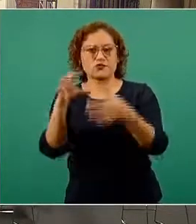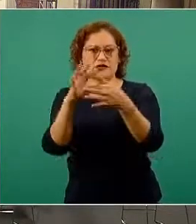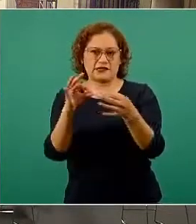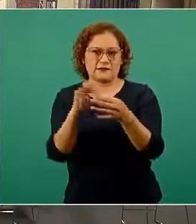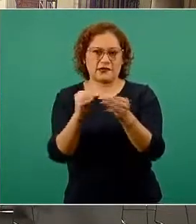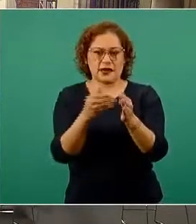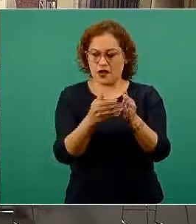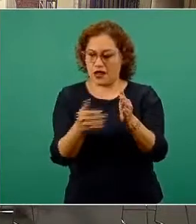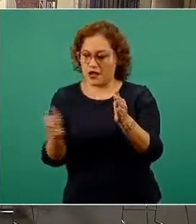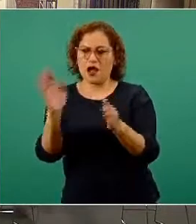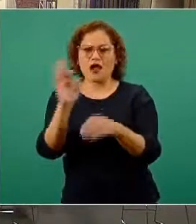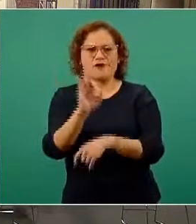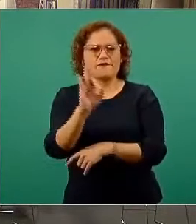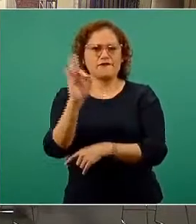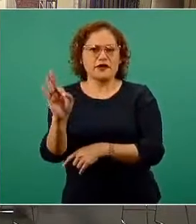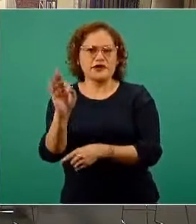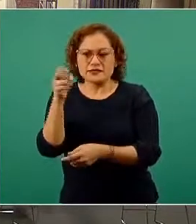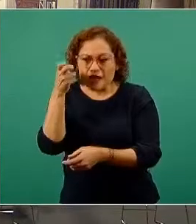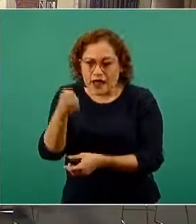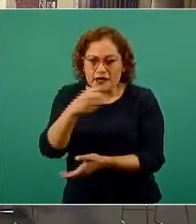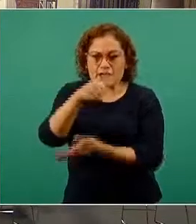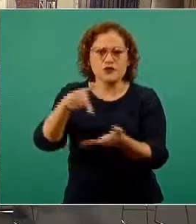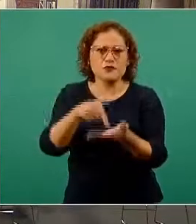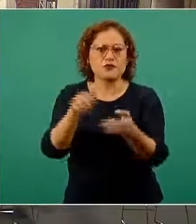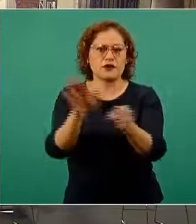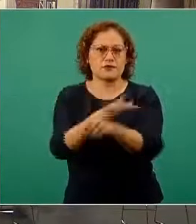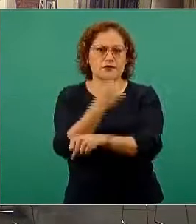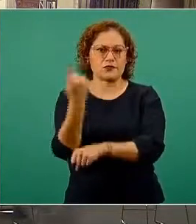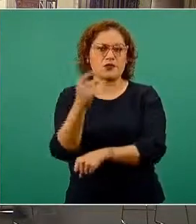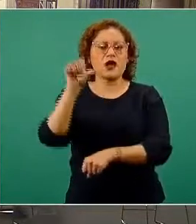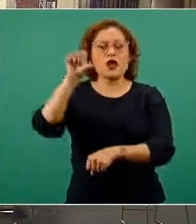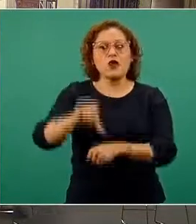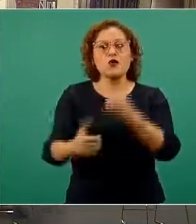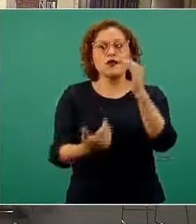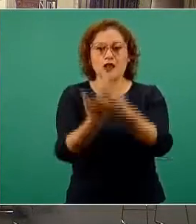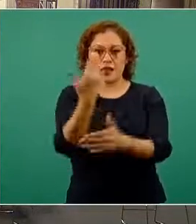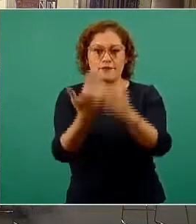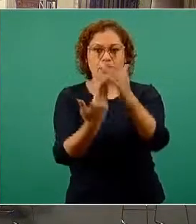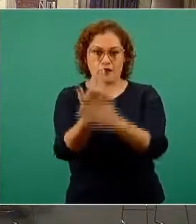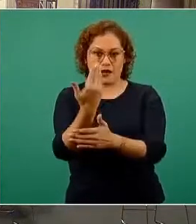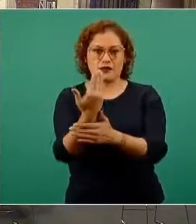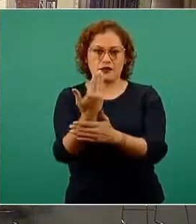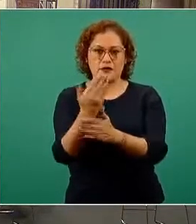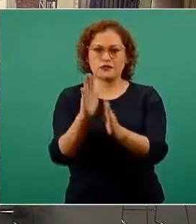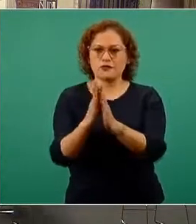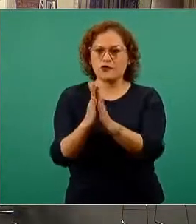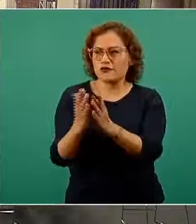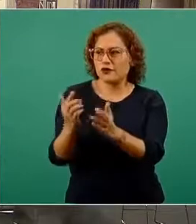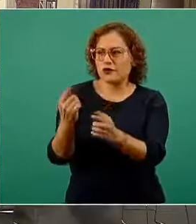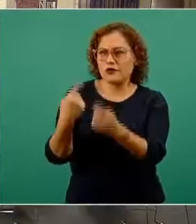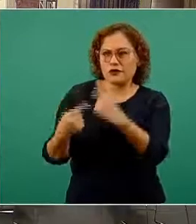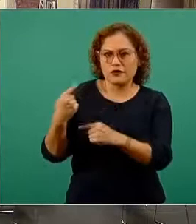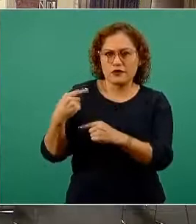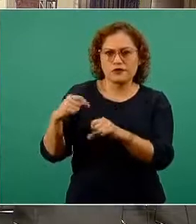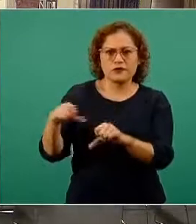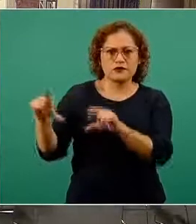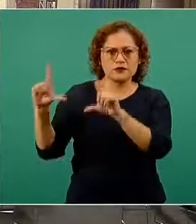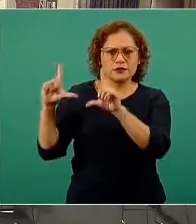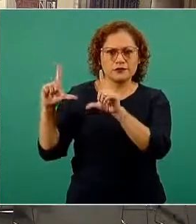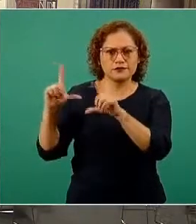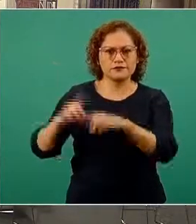fechas, en esas entidades federativas. Lo dijimos esta mañana, unas cuantas más, que son las